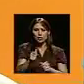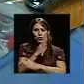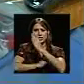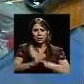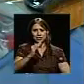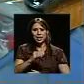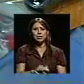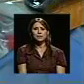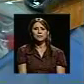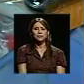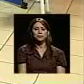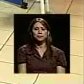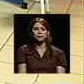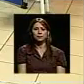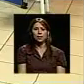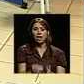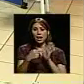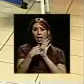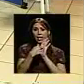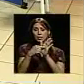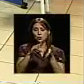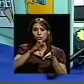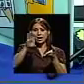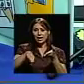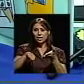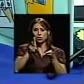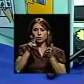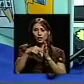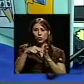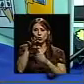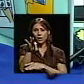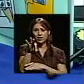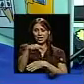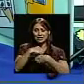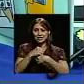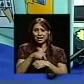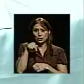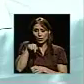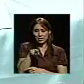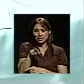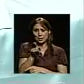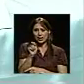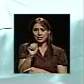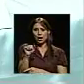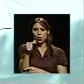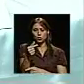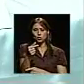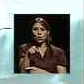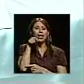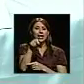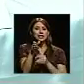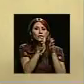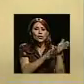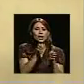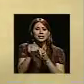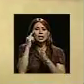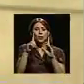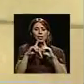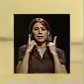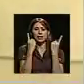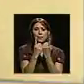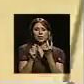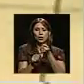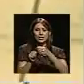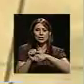discapacidad. La Expo Senarec 2009 se llevó a cabo este mes de agosto. Esta fue organizada por el Departamento